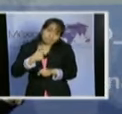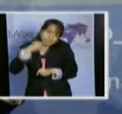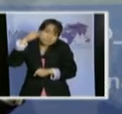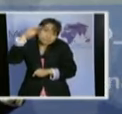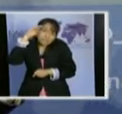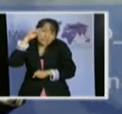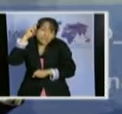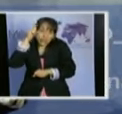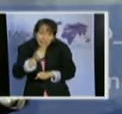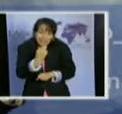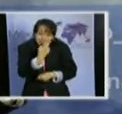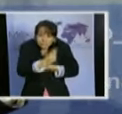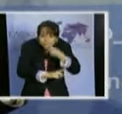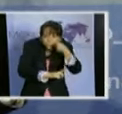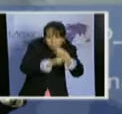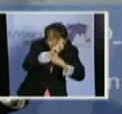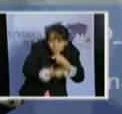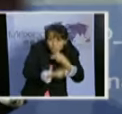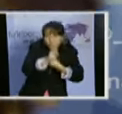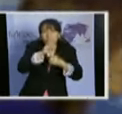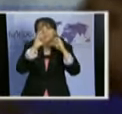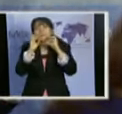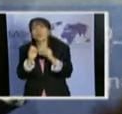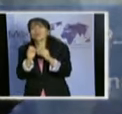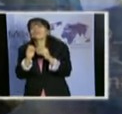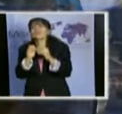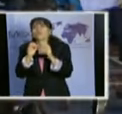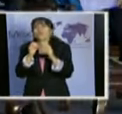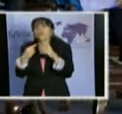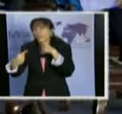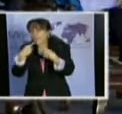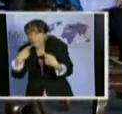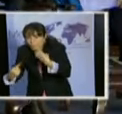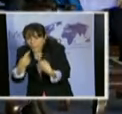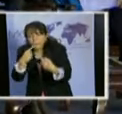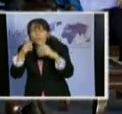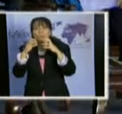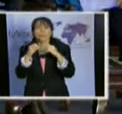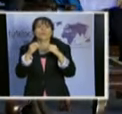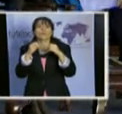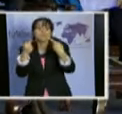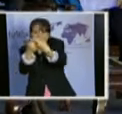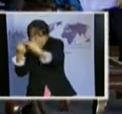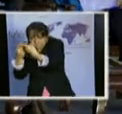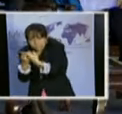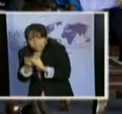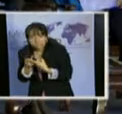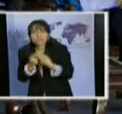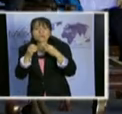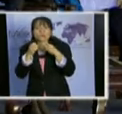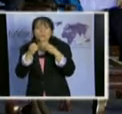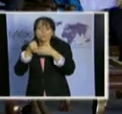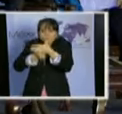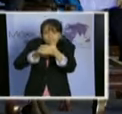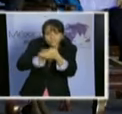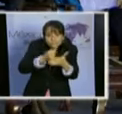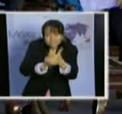convertir el debate, convertir la lucha, la contradicción, convertir el conflicto